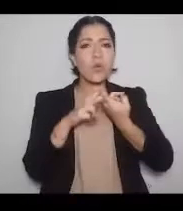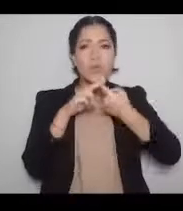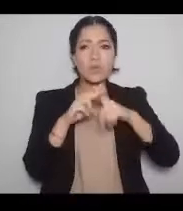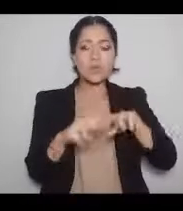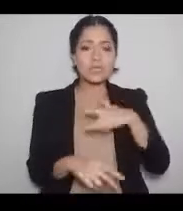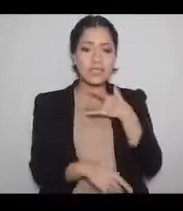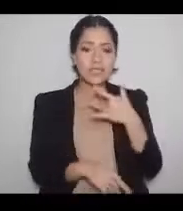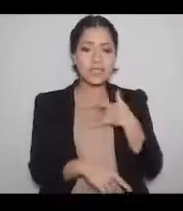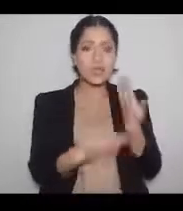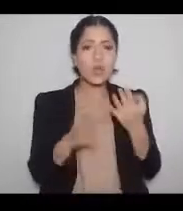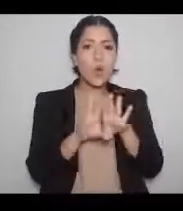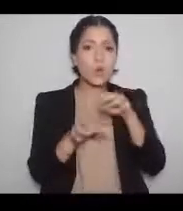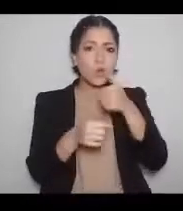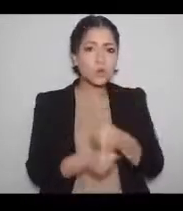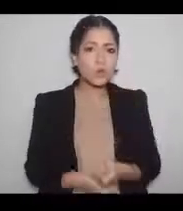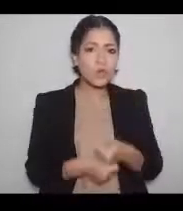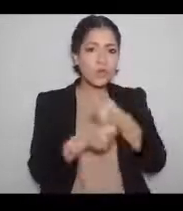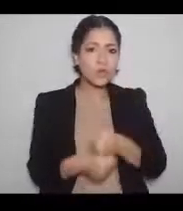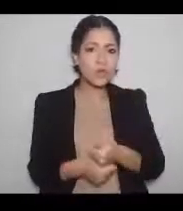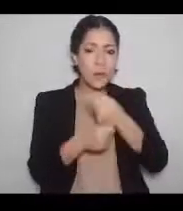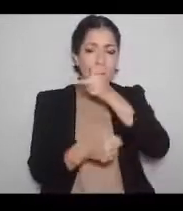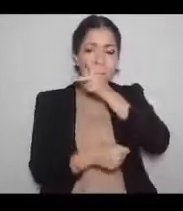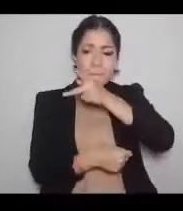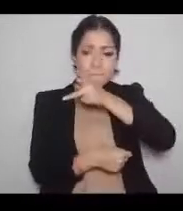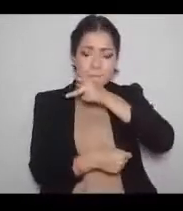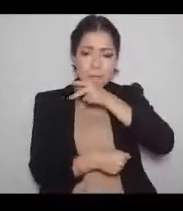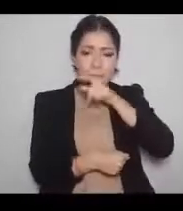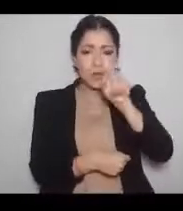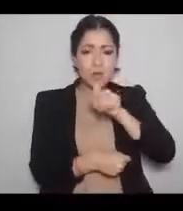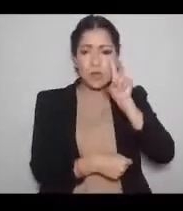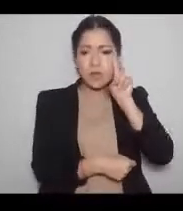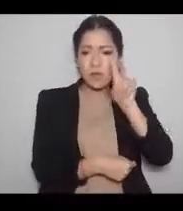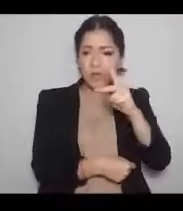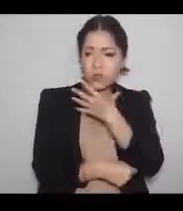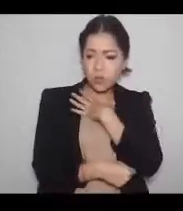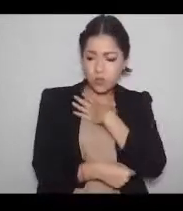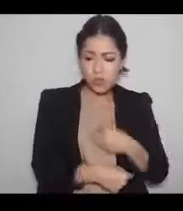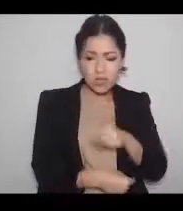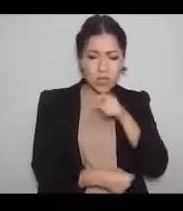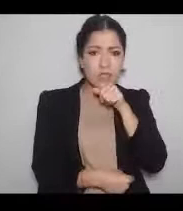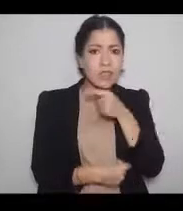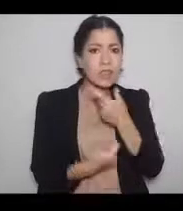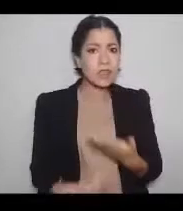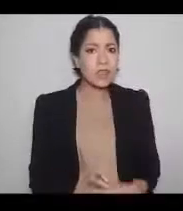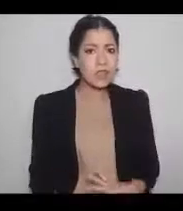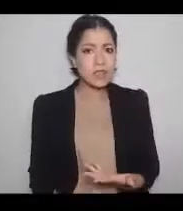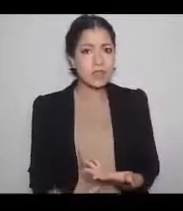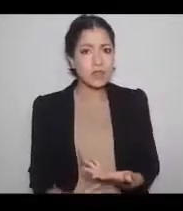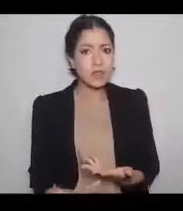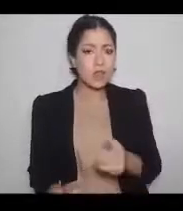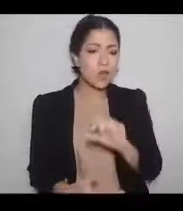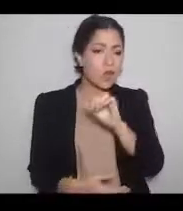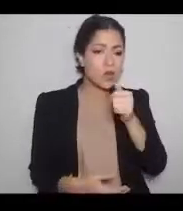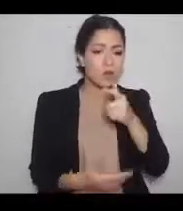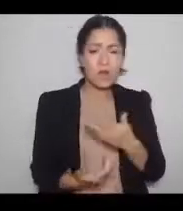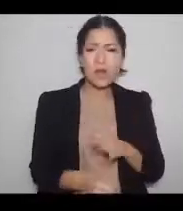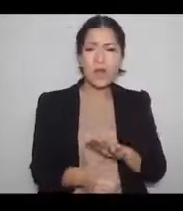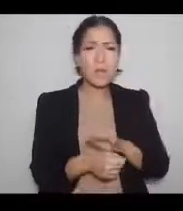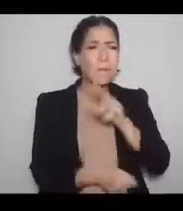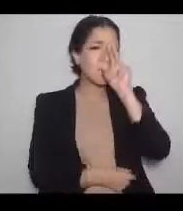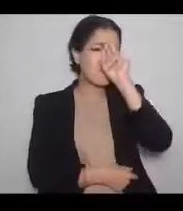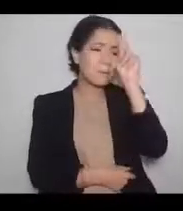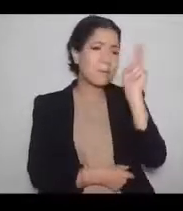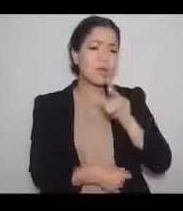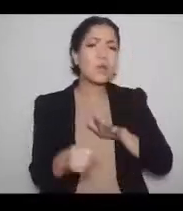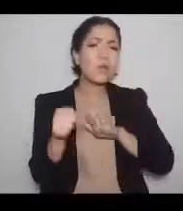Lear, devastado por lo que le puede pasar a Hamlet, el primer rebelde sin causa. Lo más jodido es que Lear sabe ser padre y